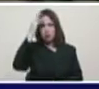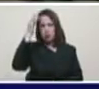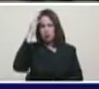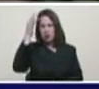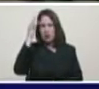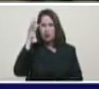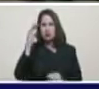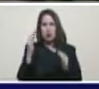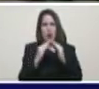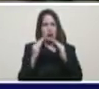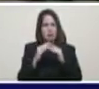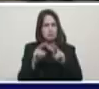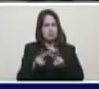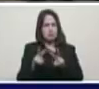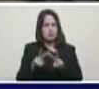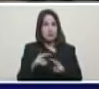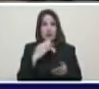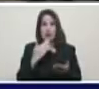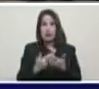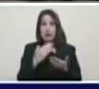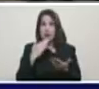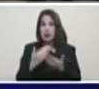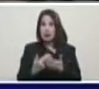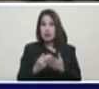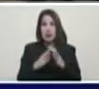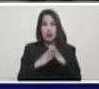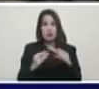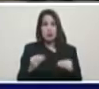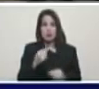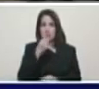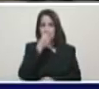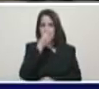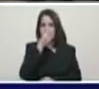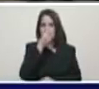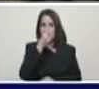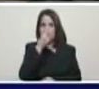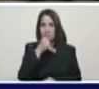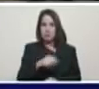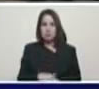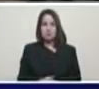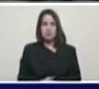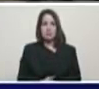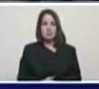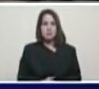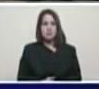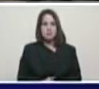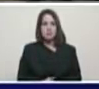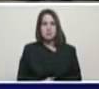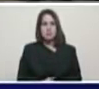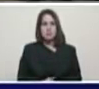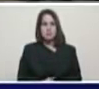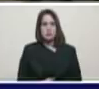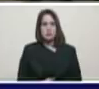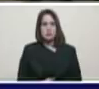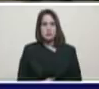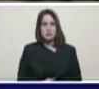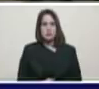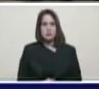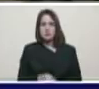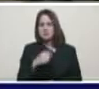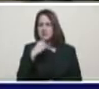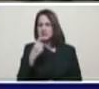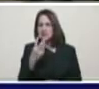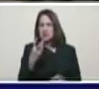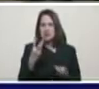Erik Gracias el valle un saludo a toda la familia viviendo venezolana a nivel nacional Yo